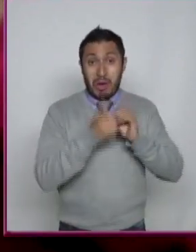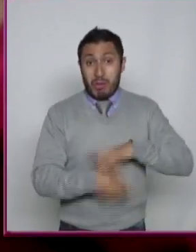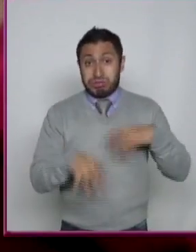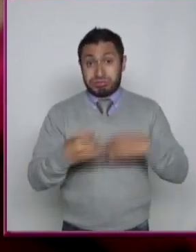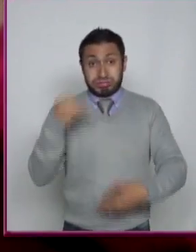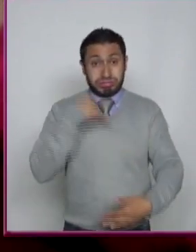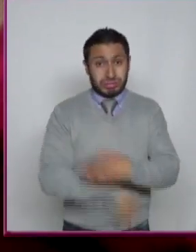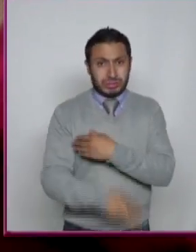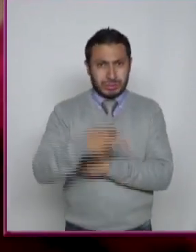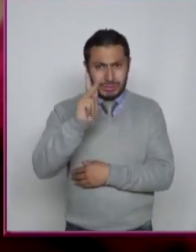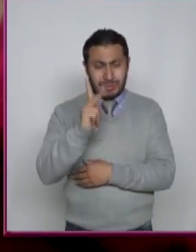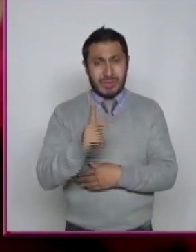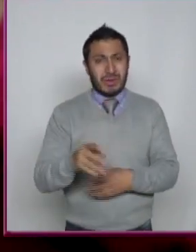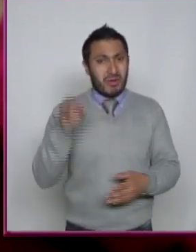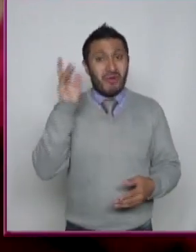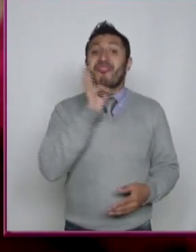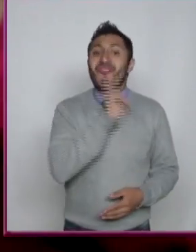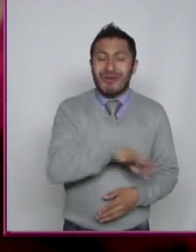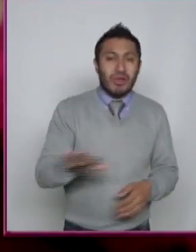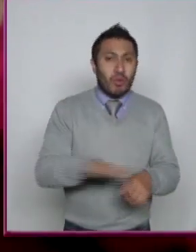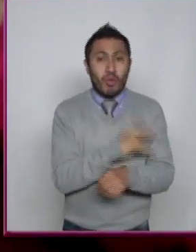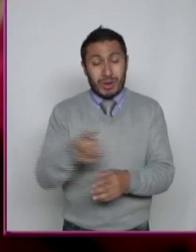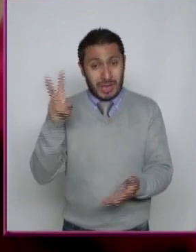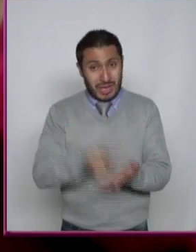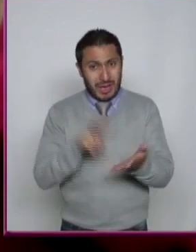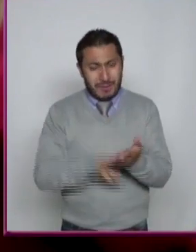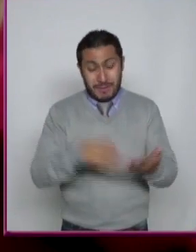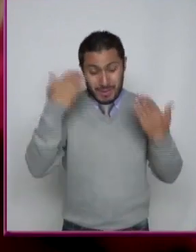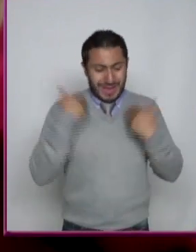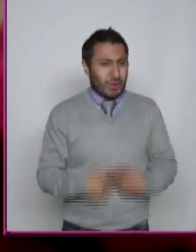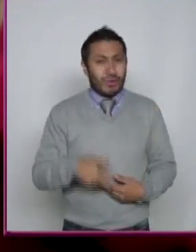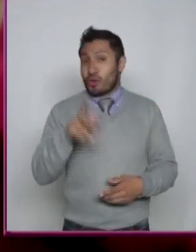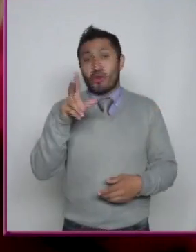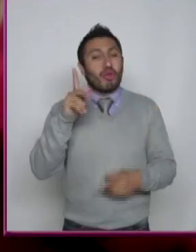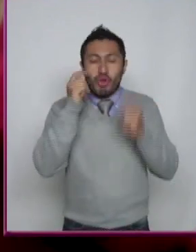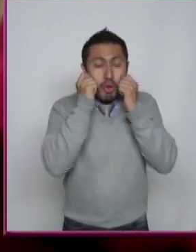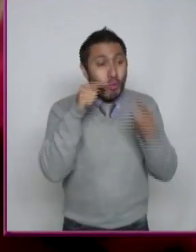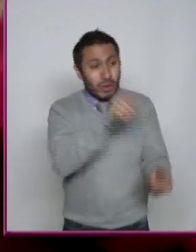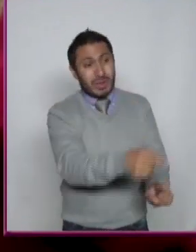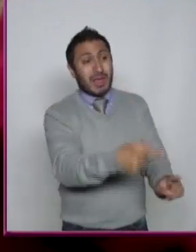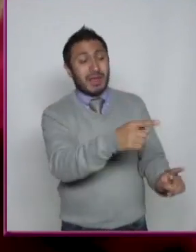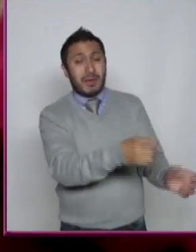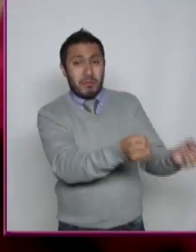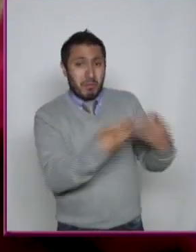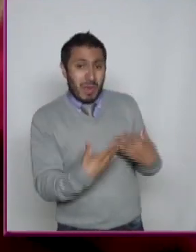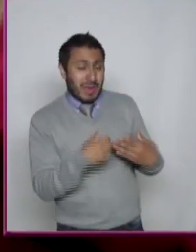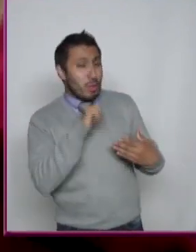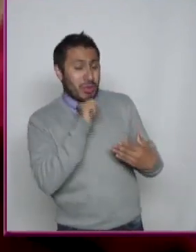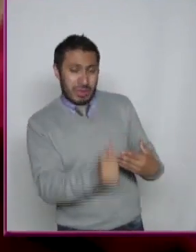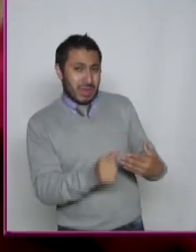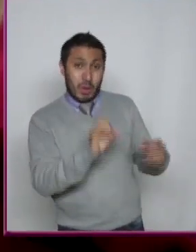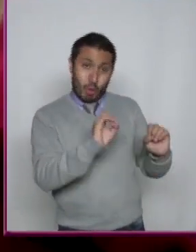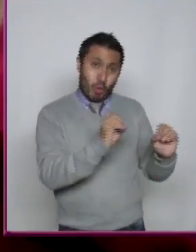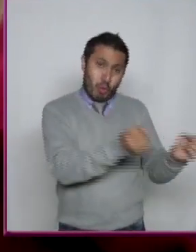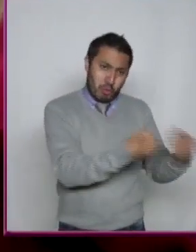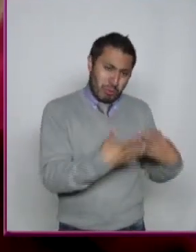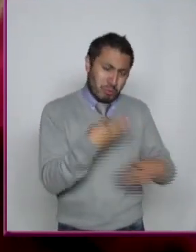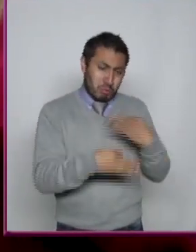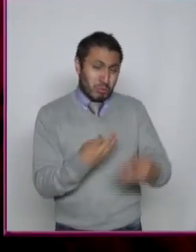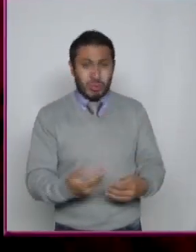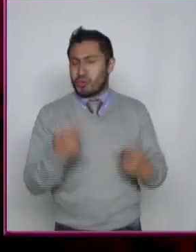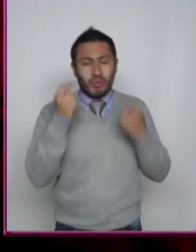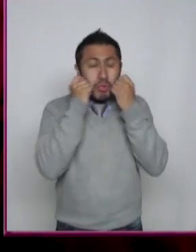falso, porque nuestro valor no depende de si una persona o no nos lo concede, ¿no? Nosotros valemos por muchísimas otras cosas